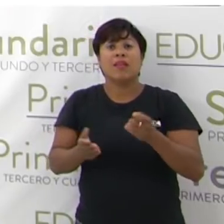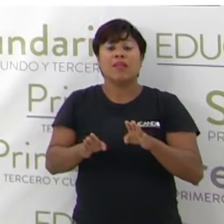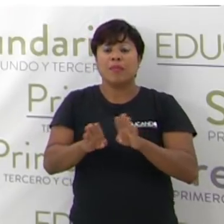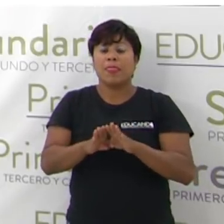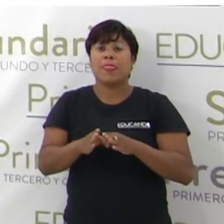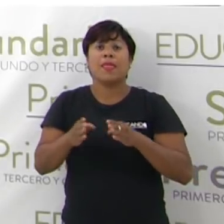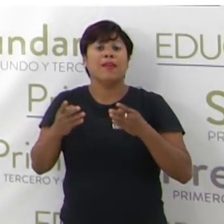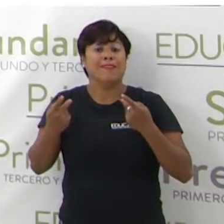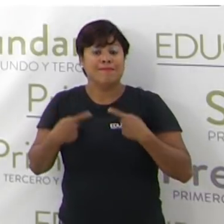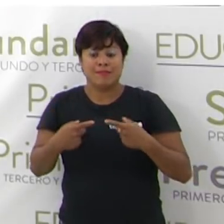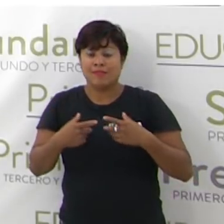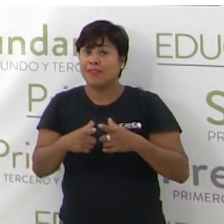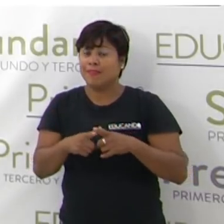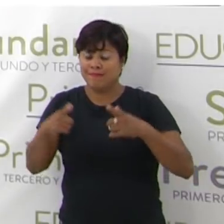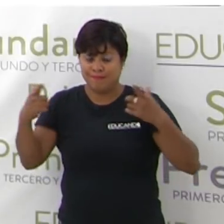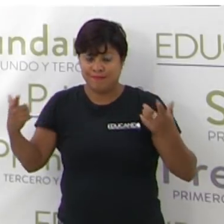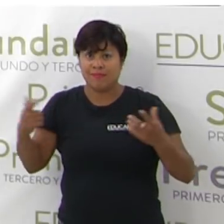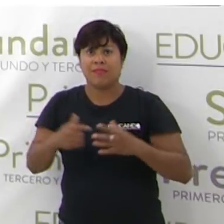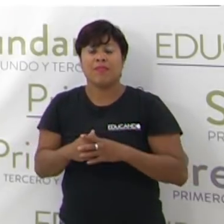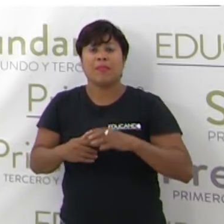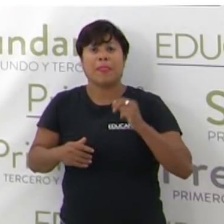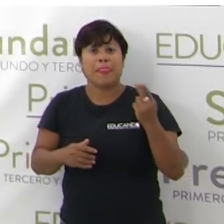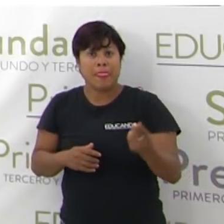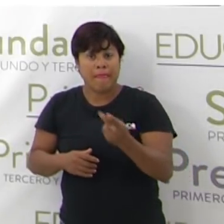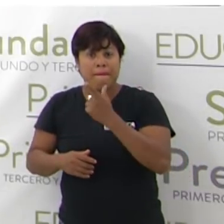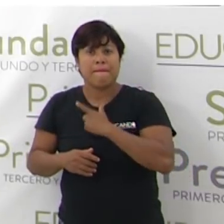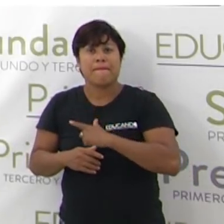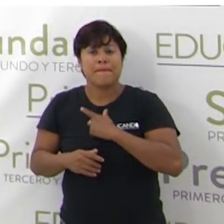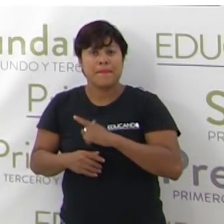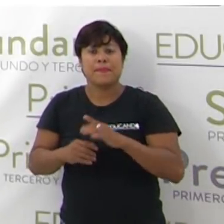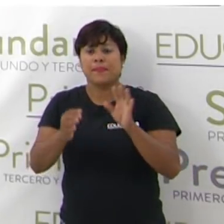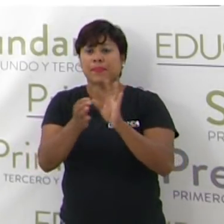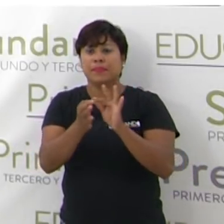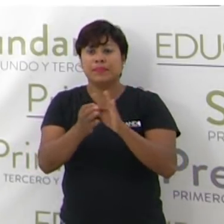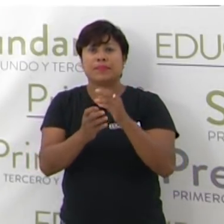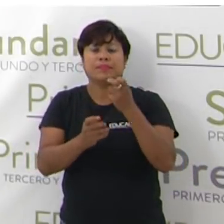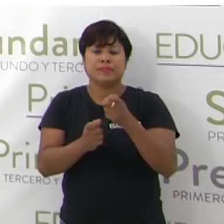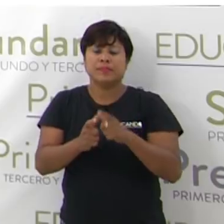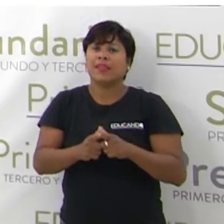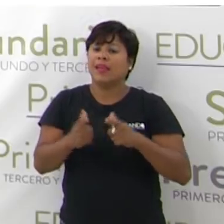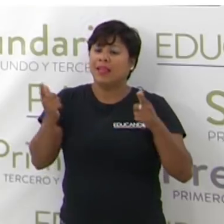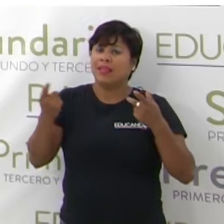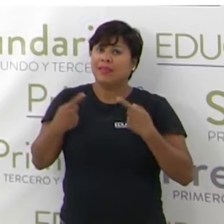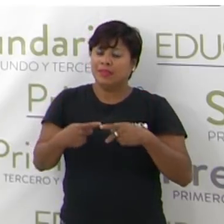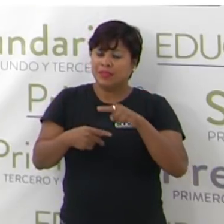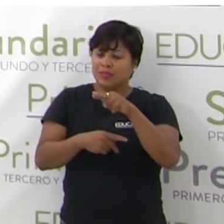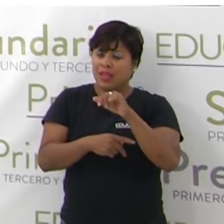profesión, un gran oficio. A ustedes, si les gusta narrar, pueden llegar a ser grandes narradores,